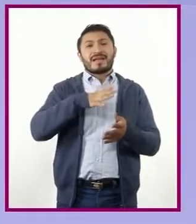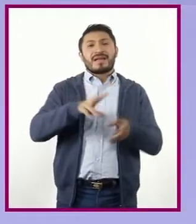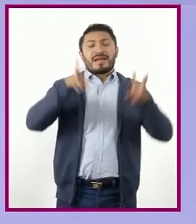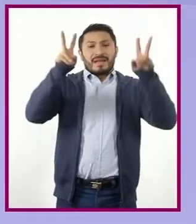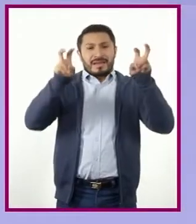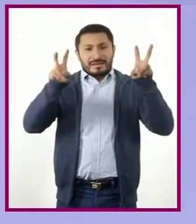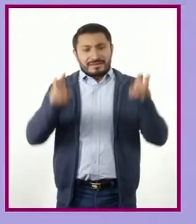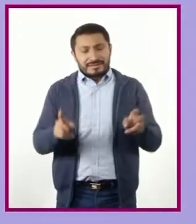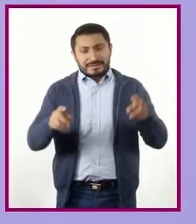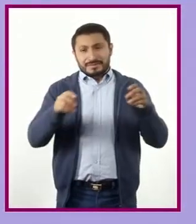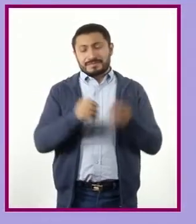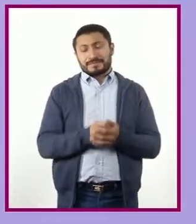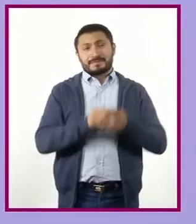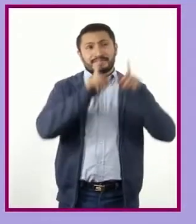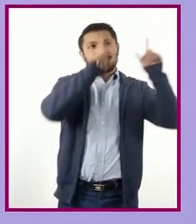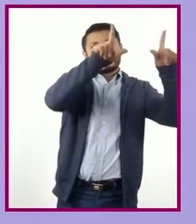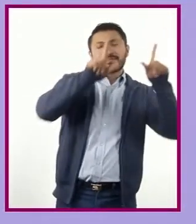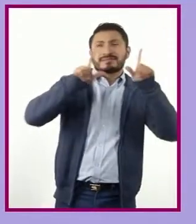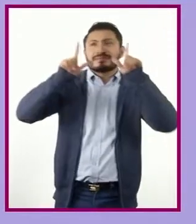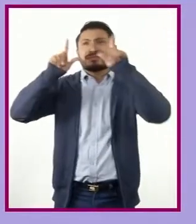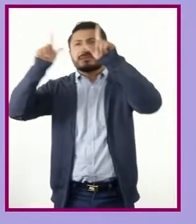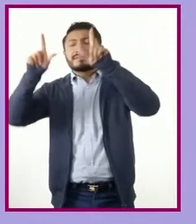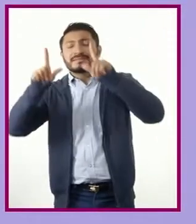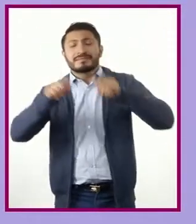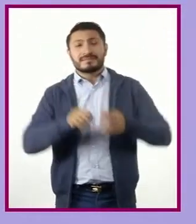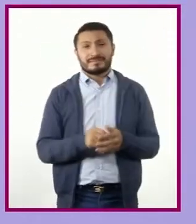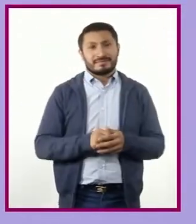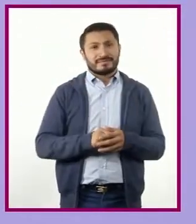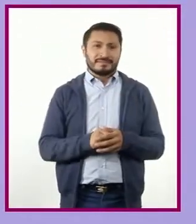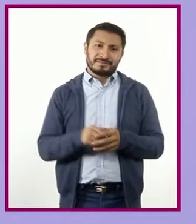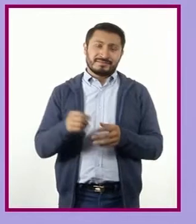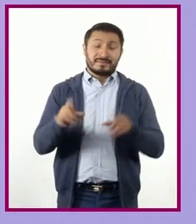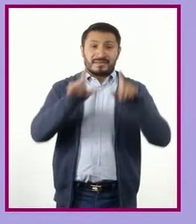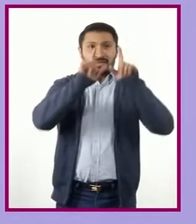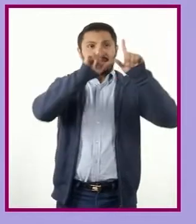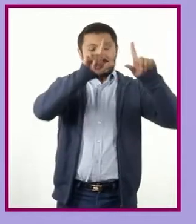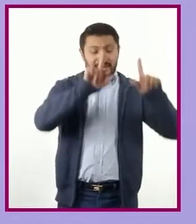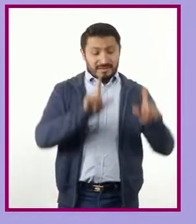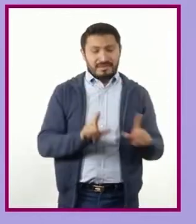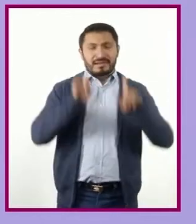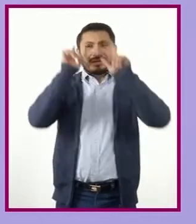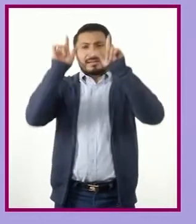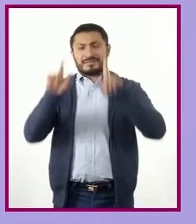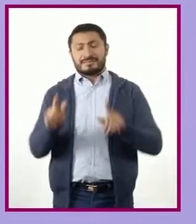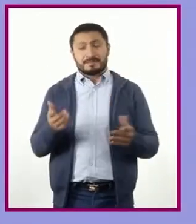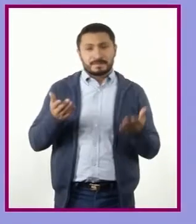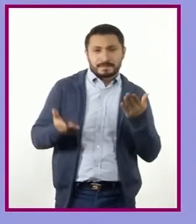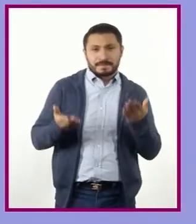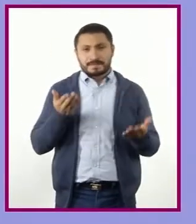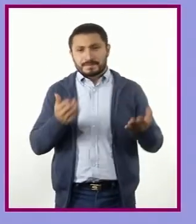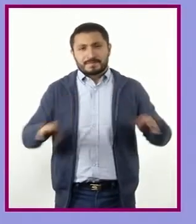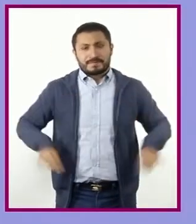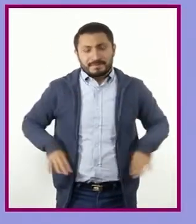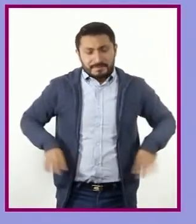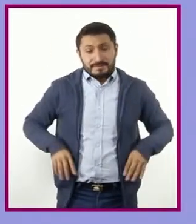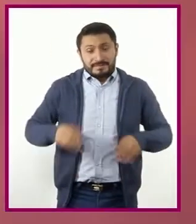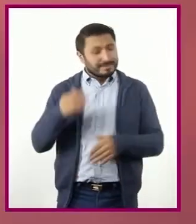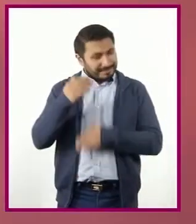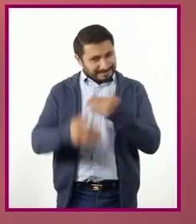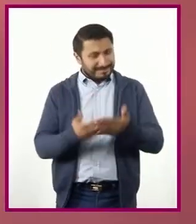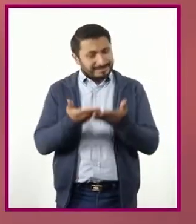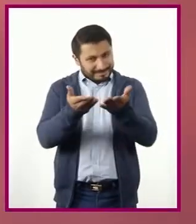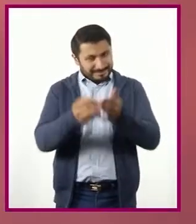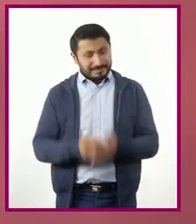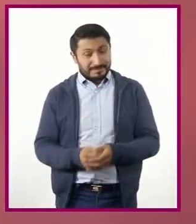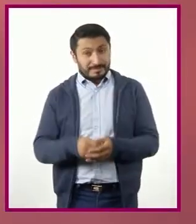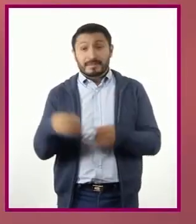la parte superior de cada columna y debajo los aspectos comparados de cada obra. Sigamos adelante.